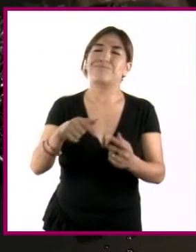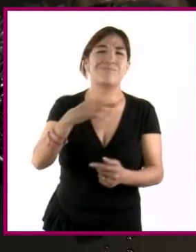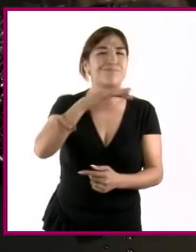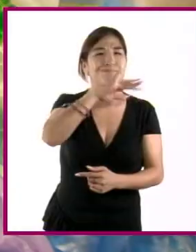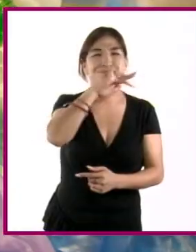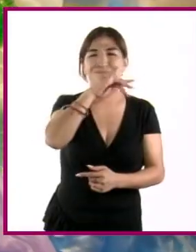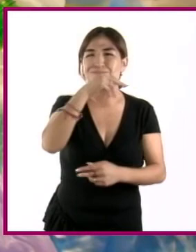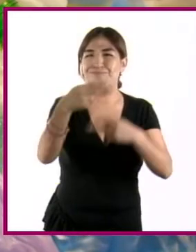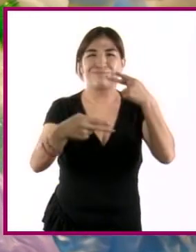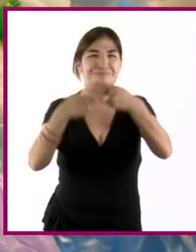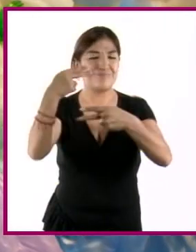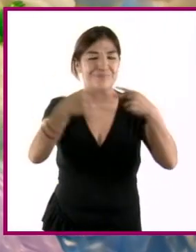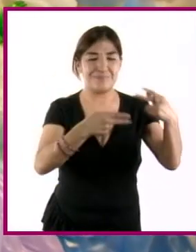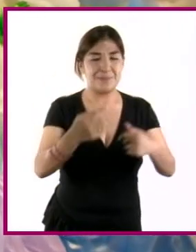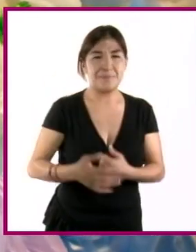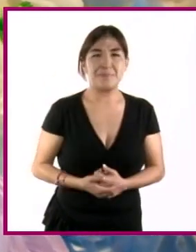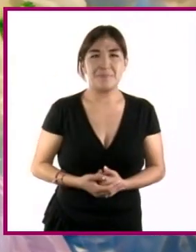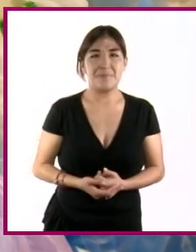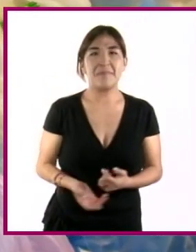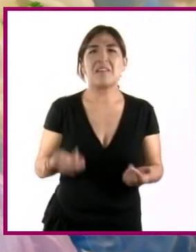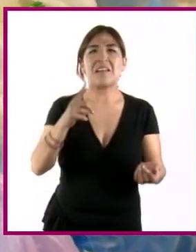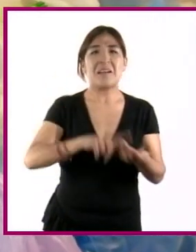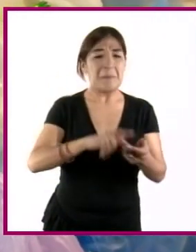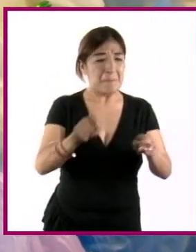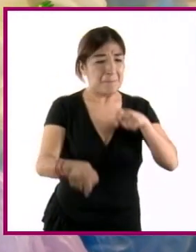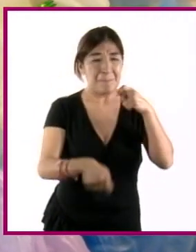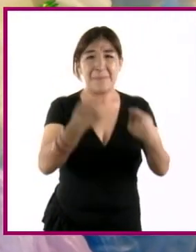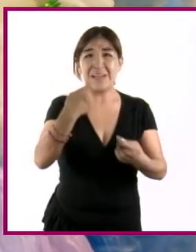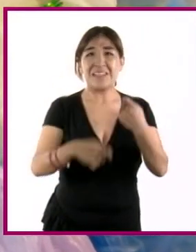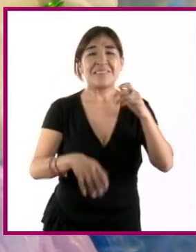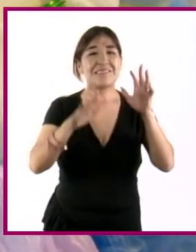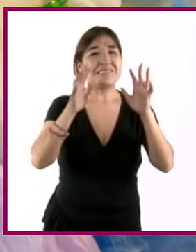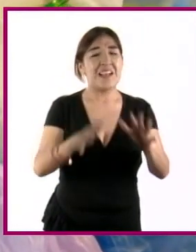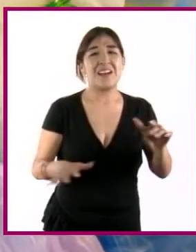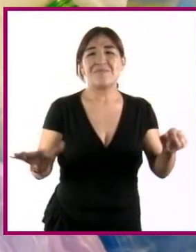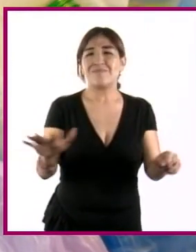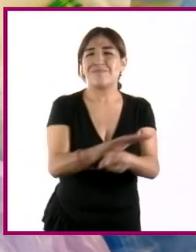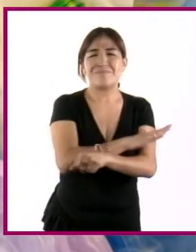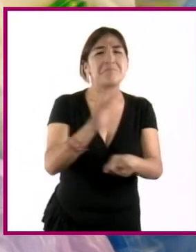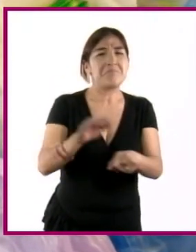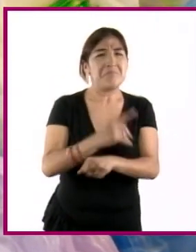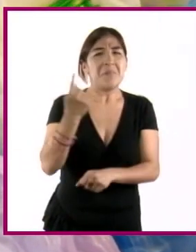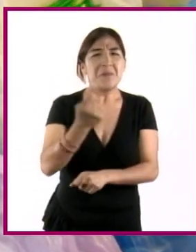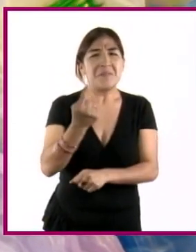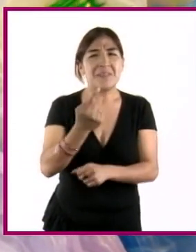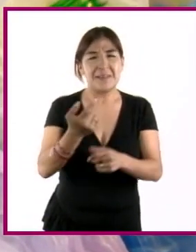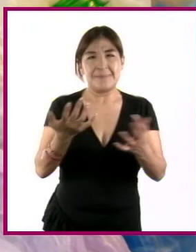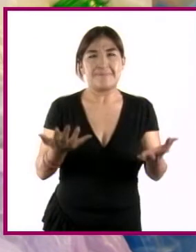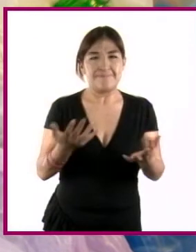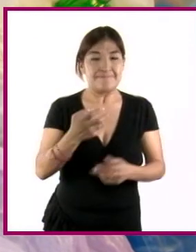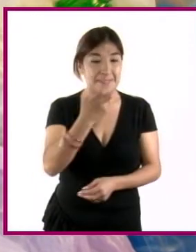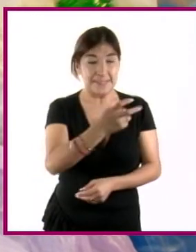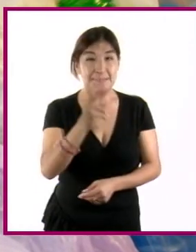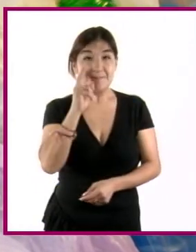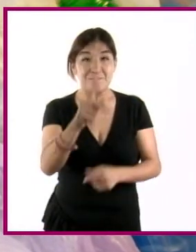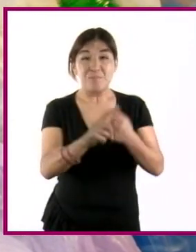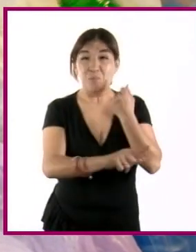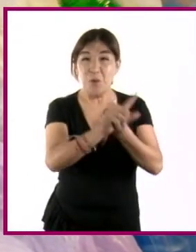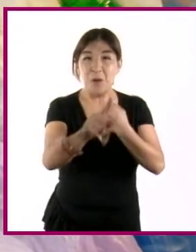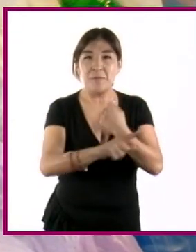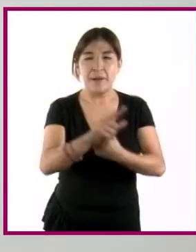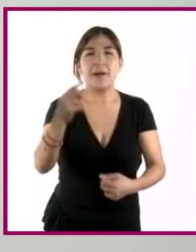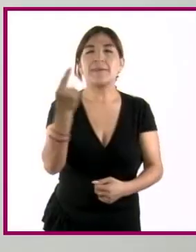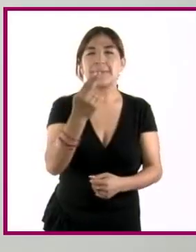contaminantes. ¿Por qué estamos con el plástico hasta el cuello? Para entender este problema ambiental es necesario hacer